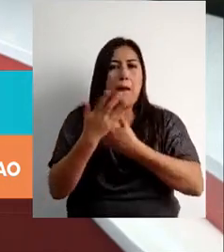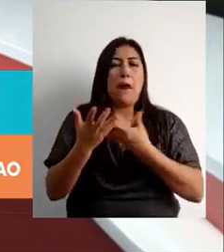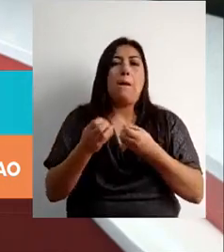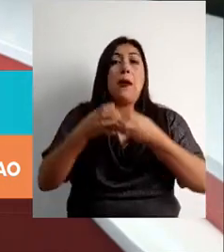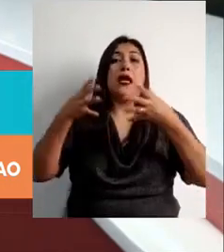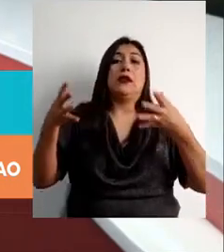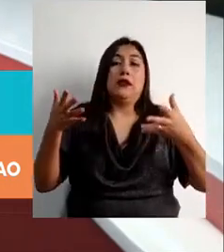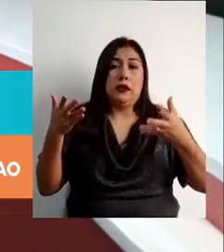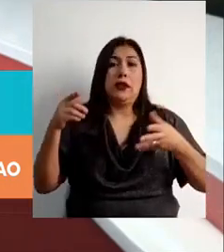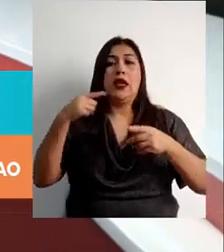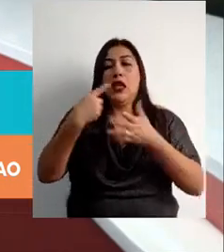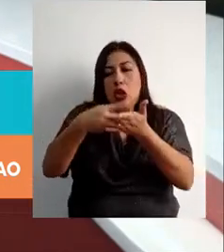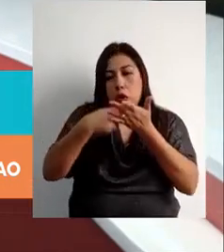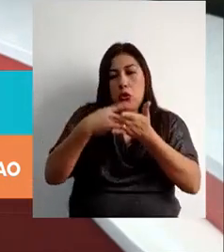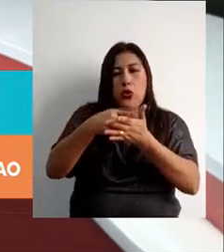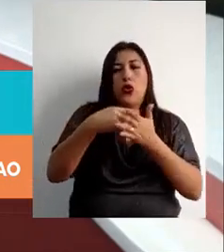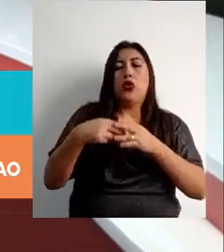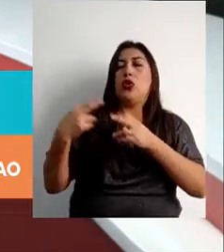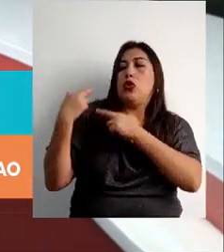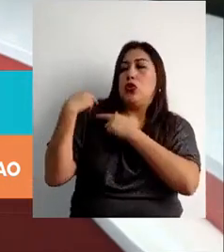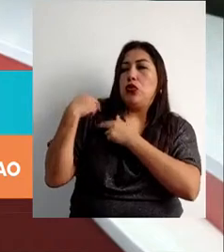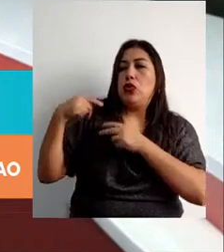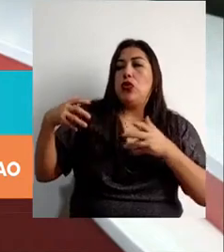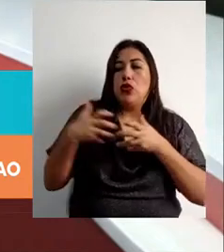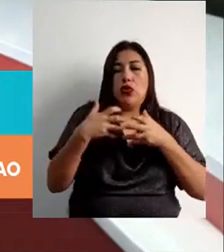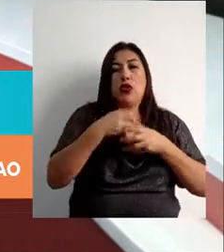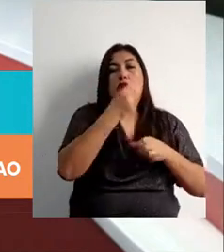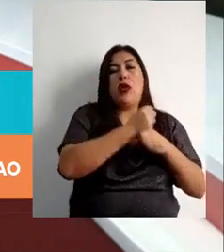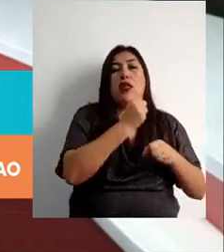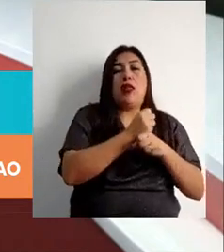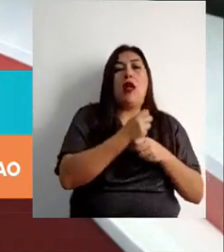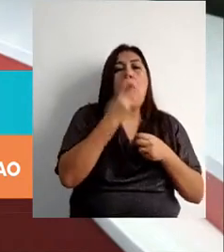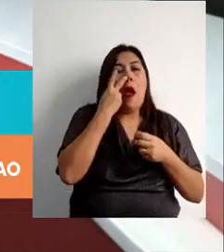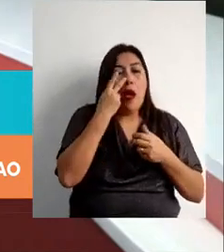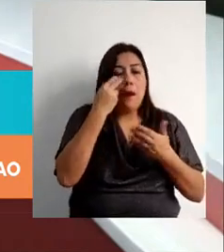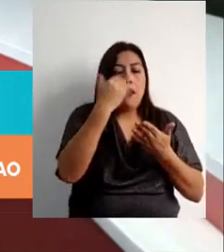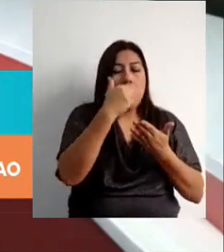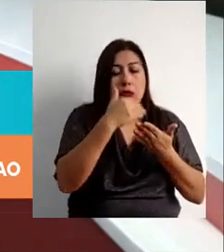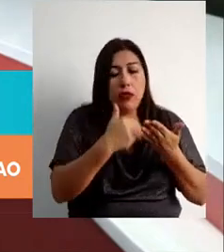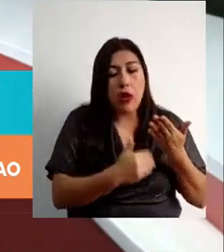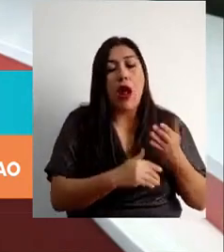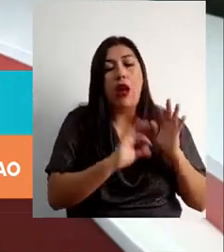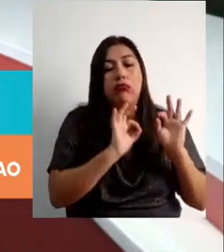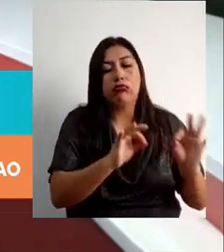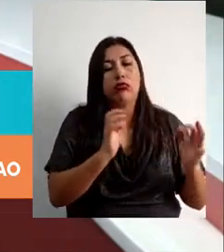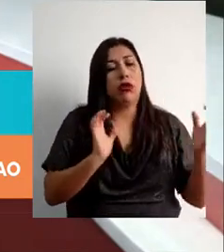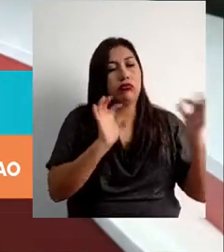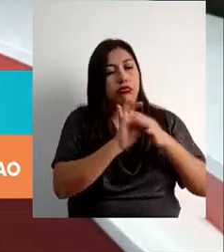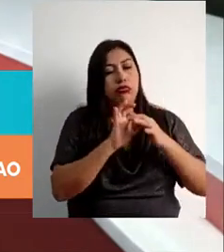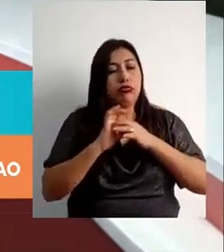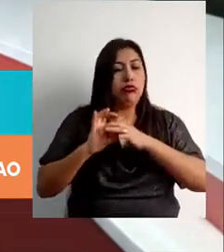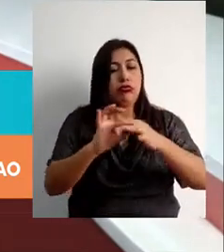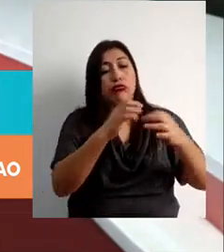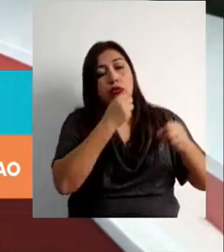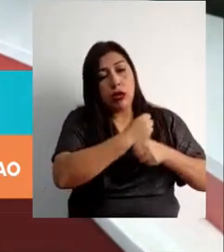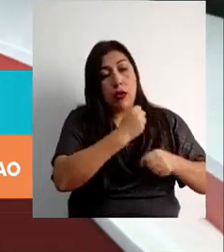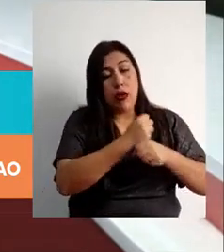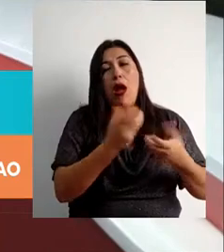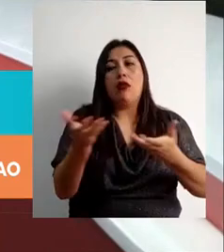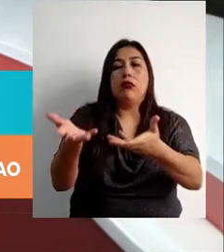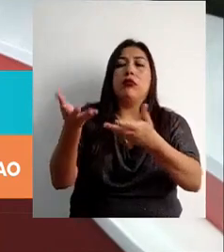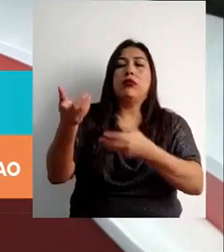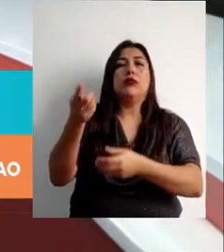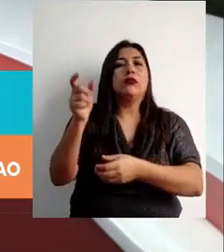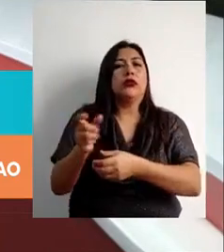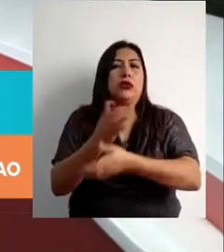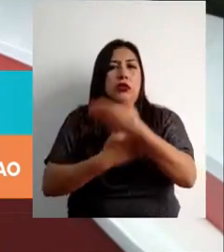con la Dirección Regional del Trabajo ya nos permite hacer un cumplimiento conjunto para que la persona con discapacidad también pueda cumplir con